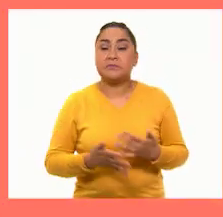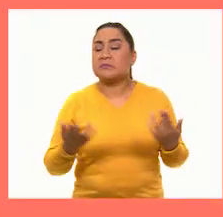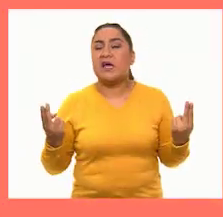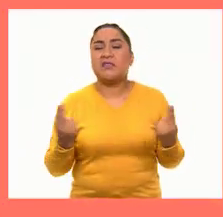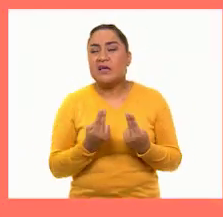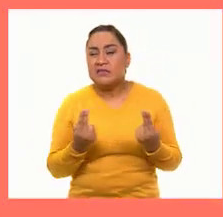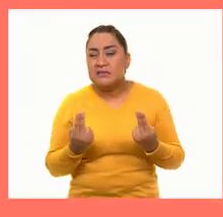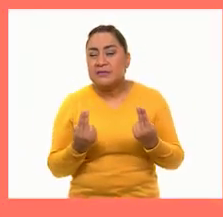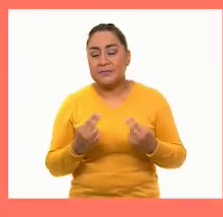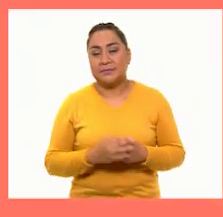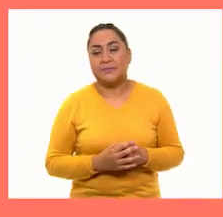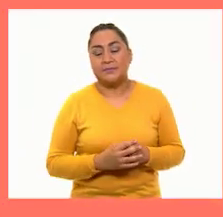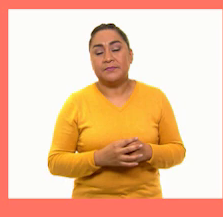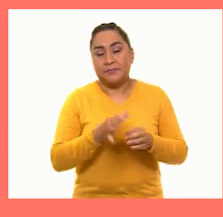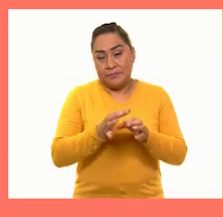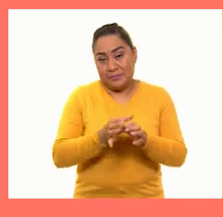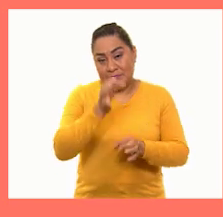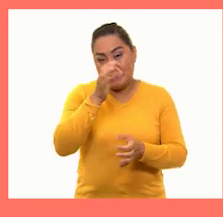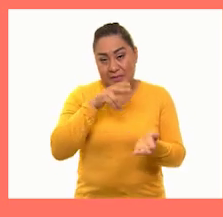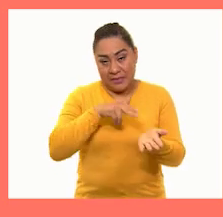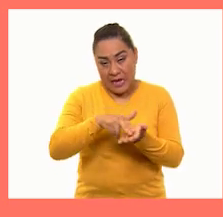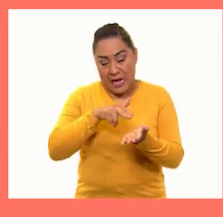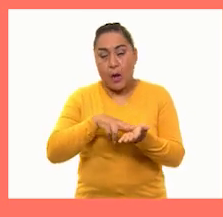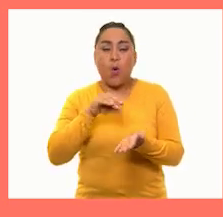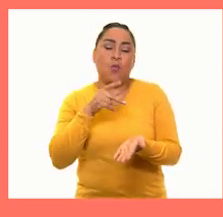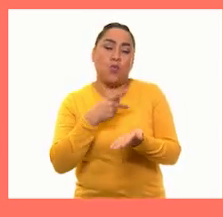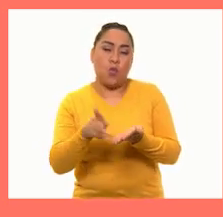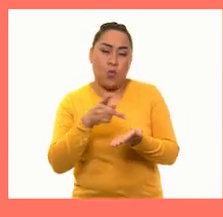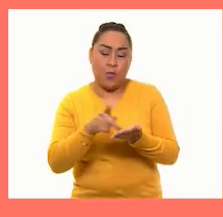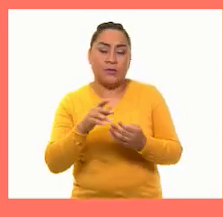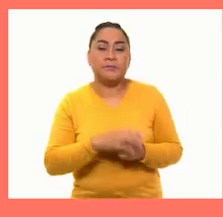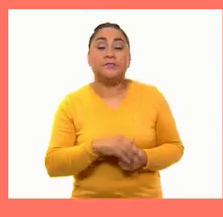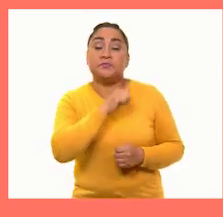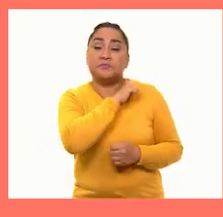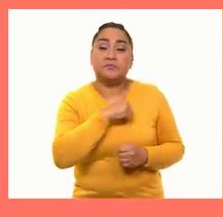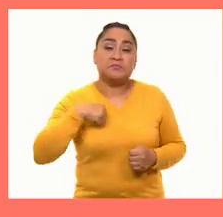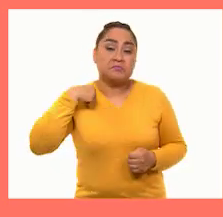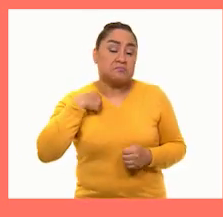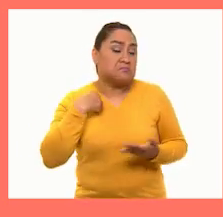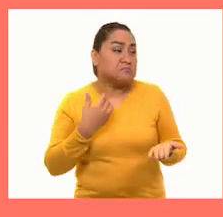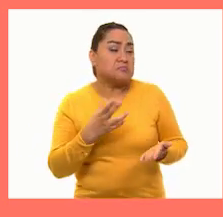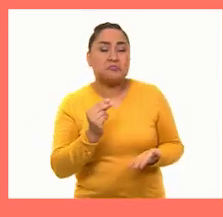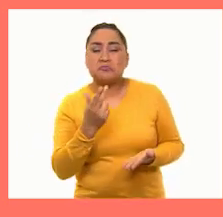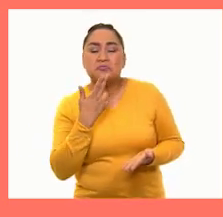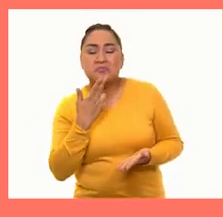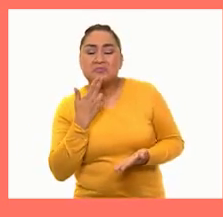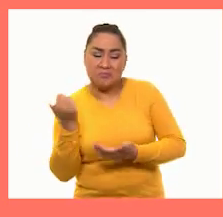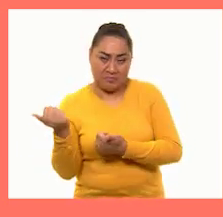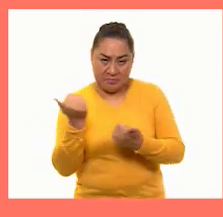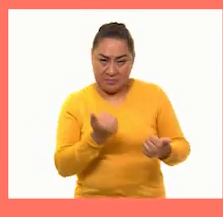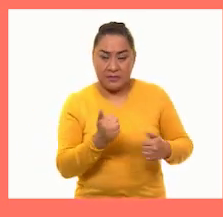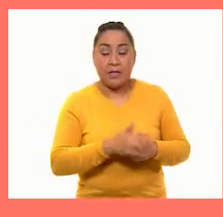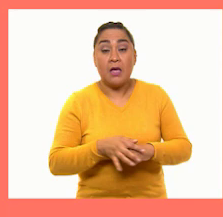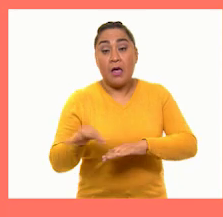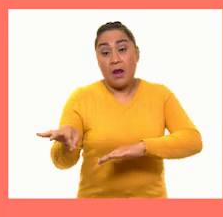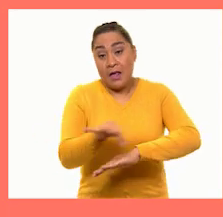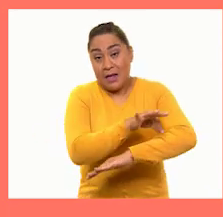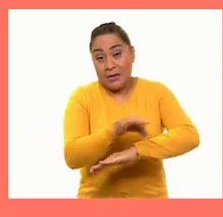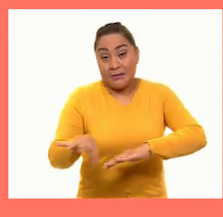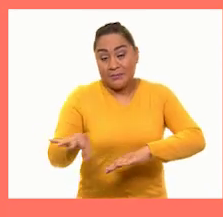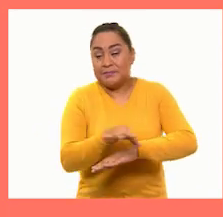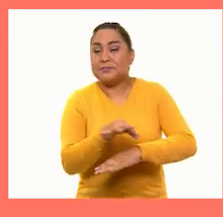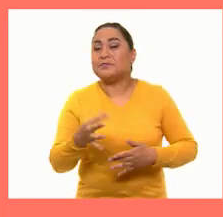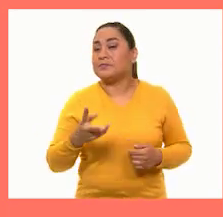Necesitarás un plumón o una pluma, una playera de algodón que ya no uses, una regla